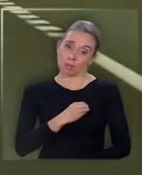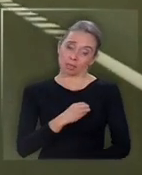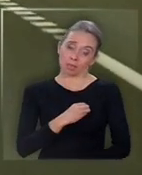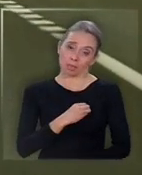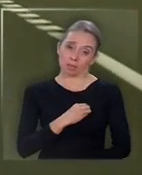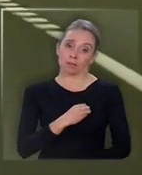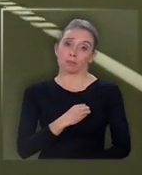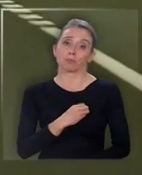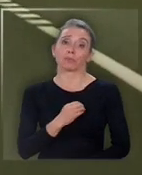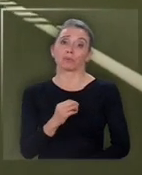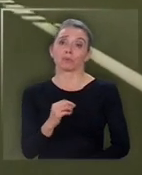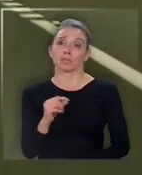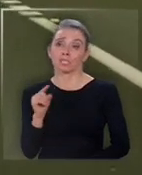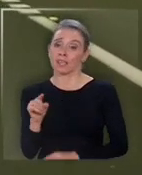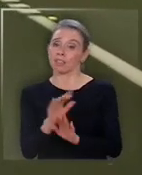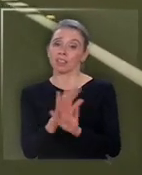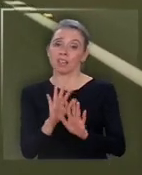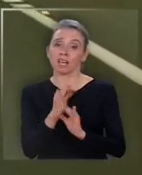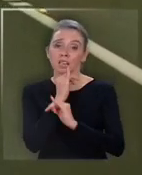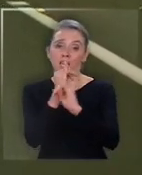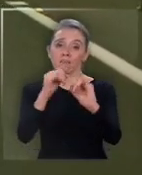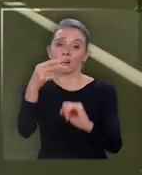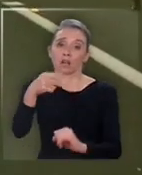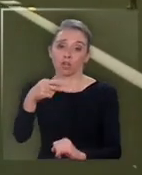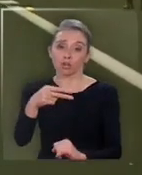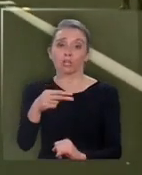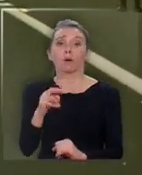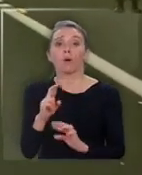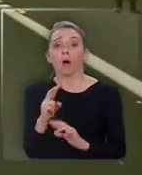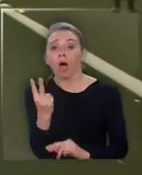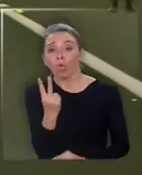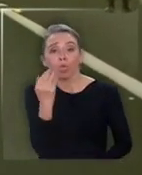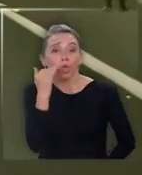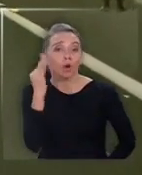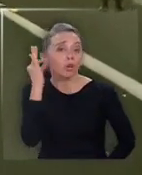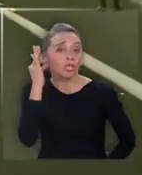entonces esta terrible noticia y esperamos que las dos pequeñas se puedan recuperar.